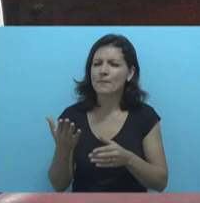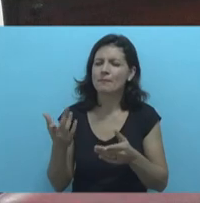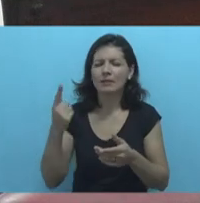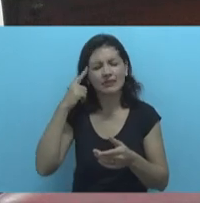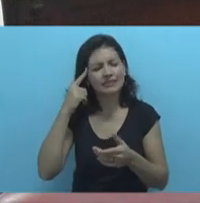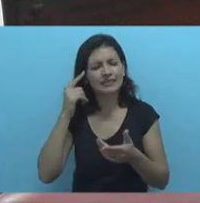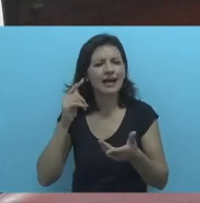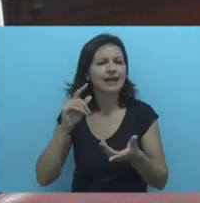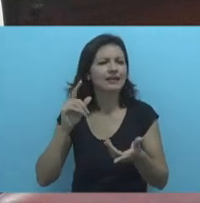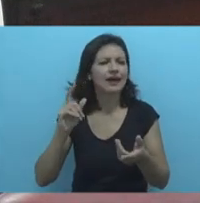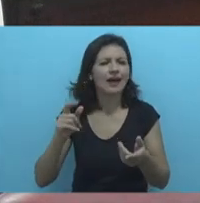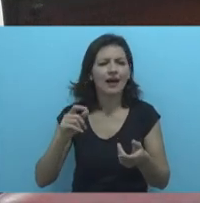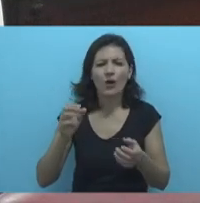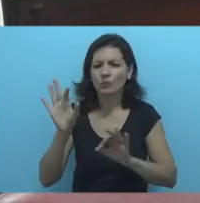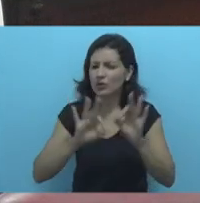ser disruptivos,